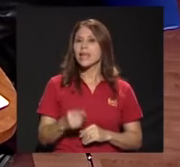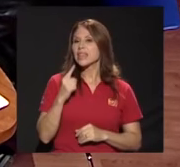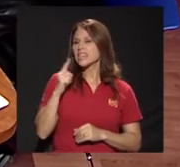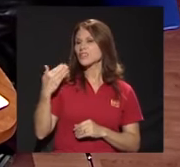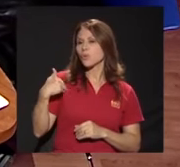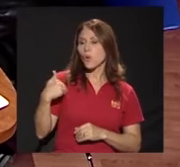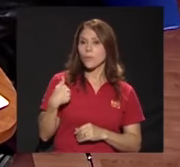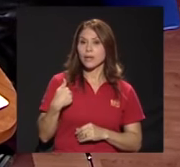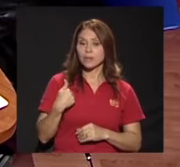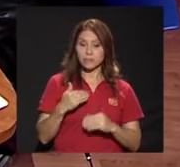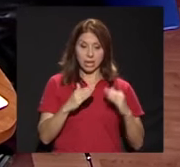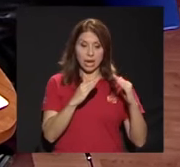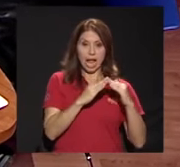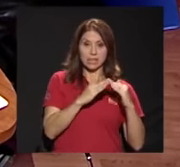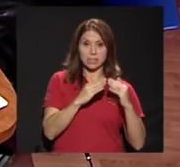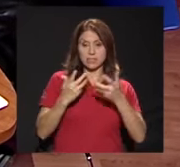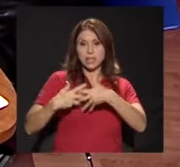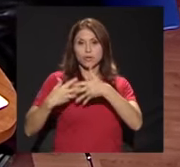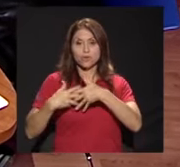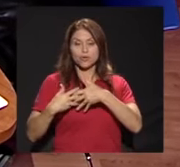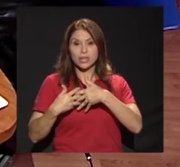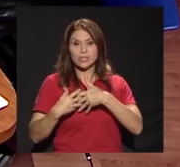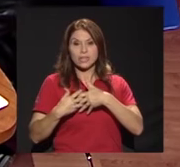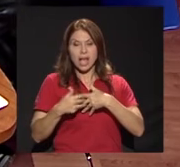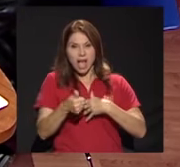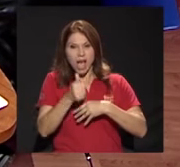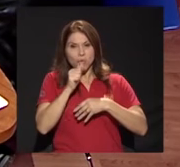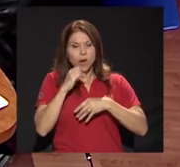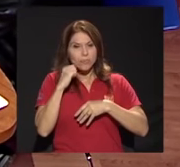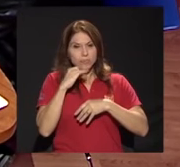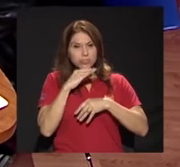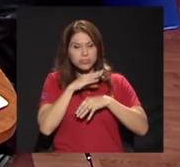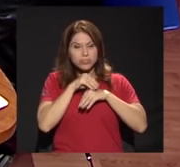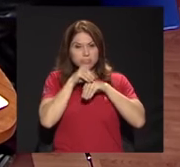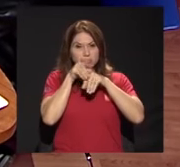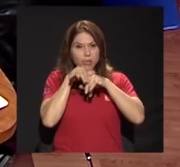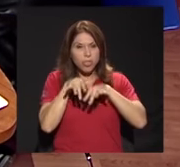las industrias. ¿Cuál es el plan a futuro? ¿Por qué no podemos seguir así?